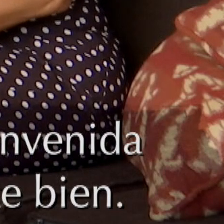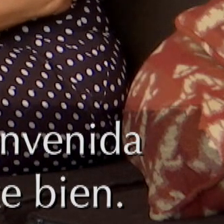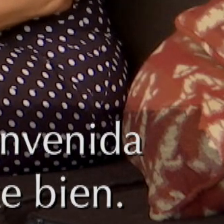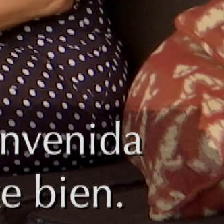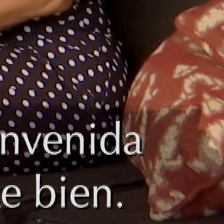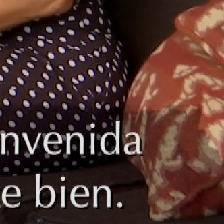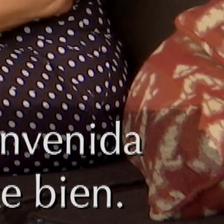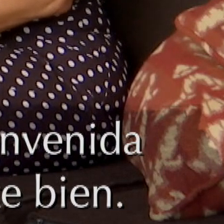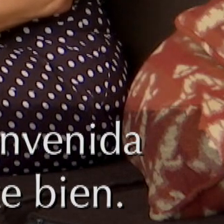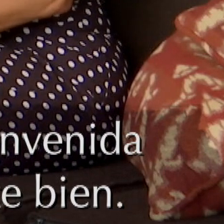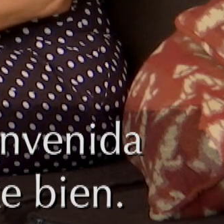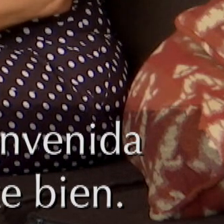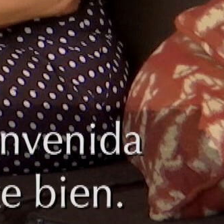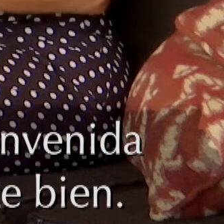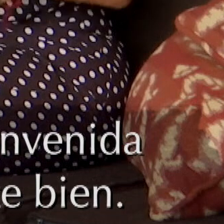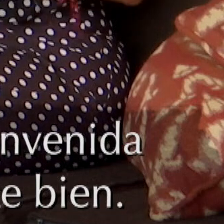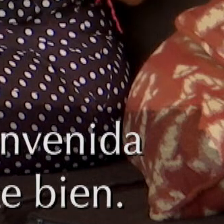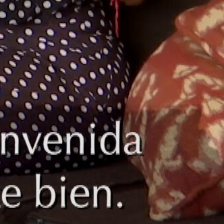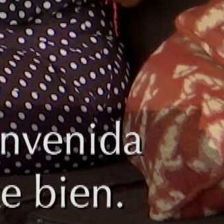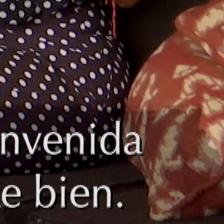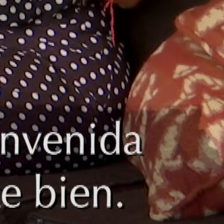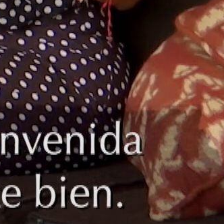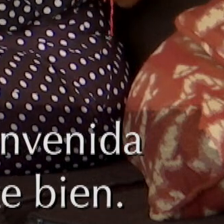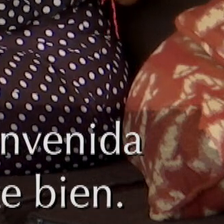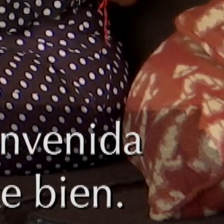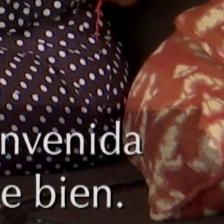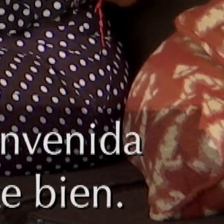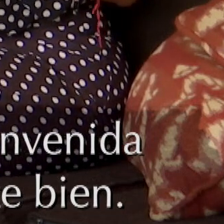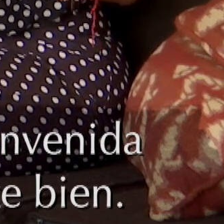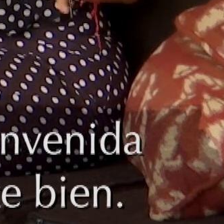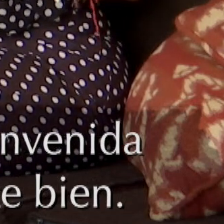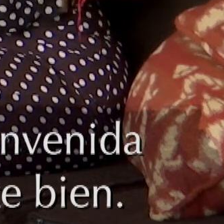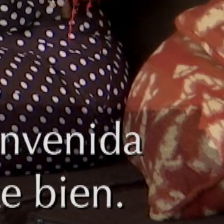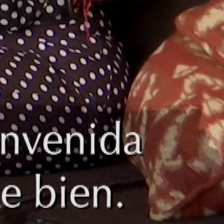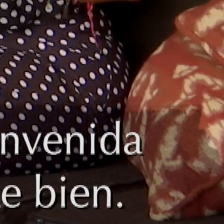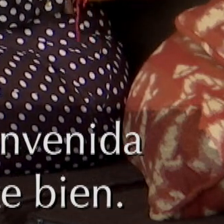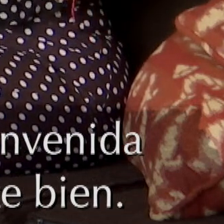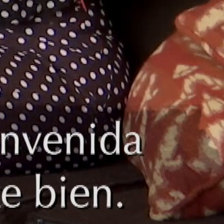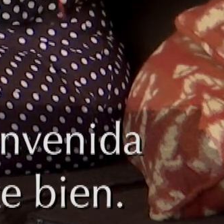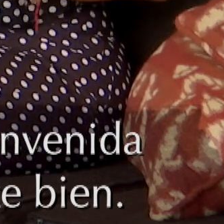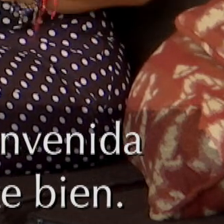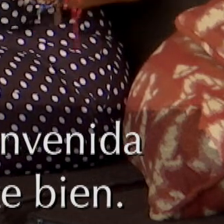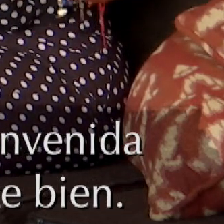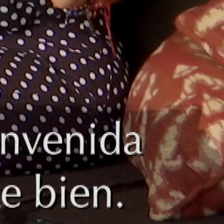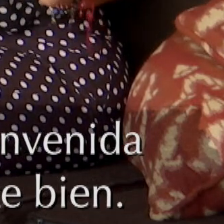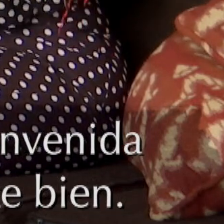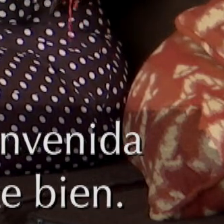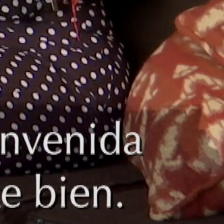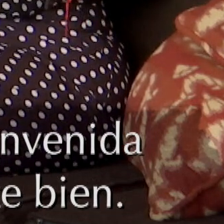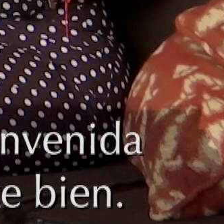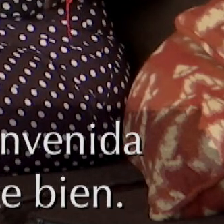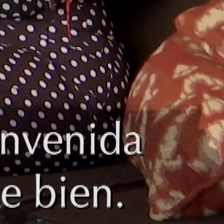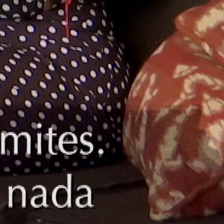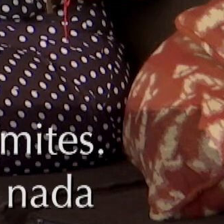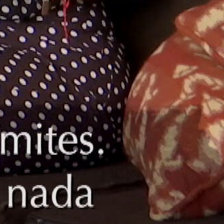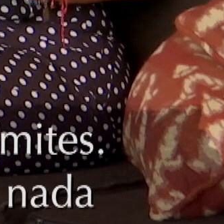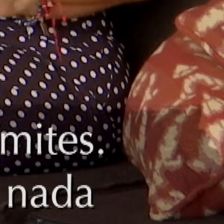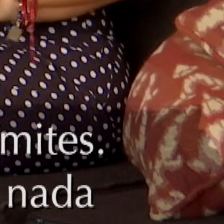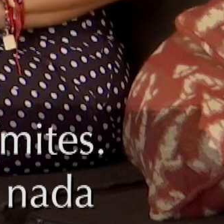Hola, yo soy Yaka. Les doy la más cordial bienvenida, esperando que se encuentren excelentemente